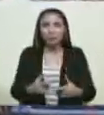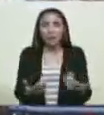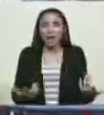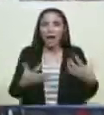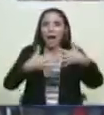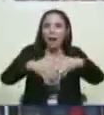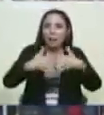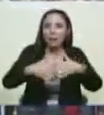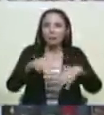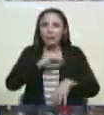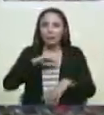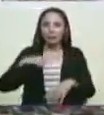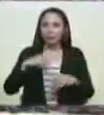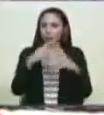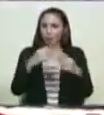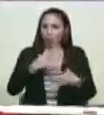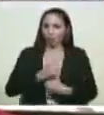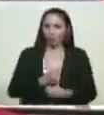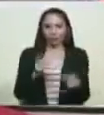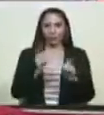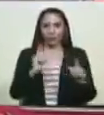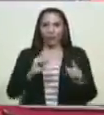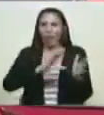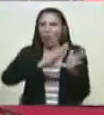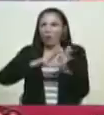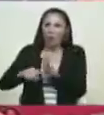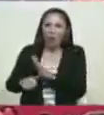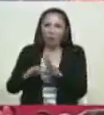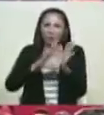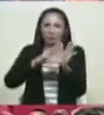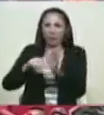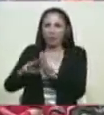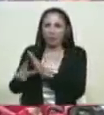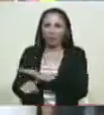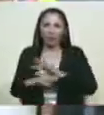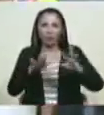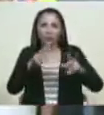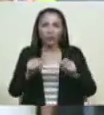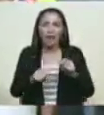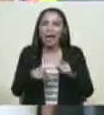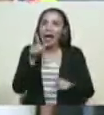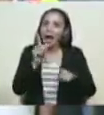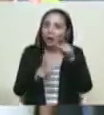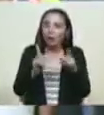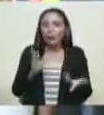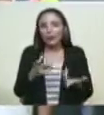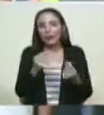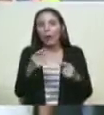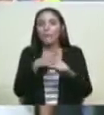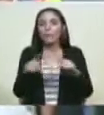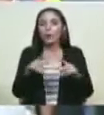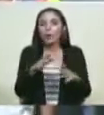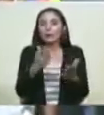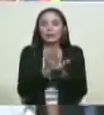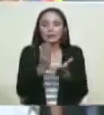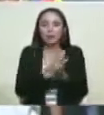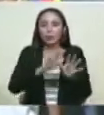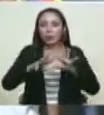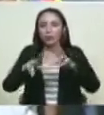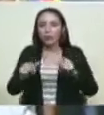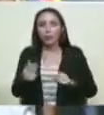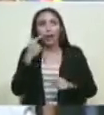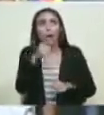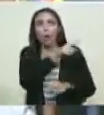asfalto. Son unos ladrones casi todos, salvo excepciones. Salgan ustedes a tapar los